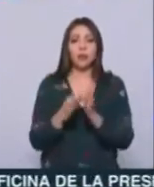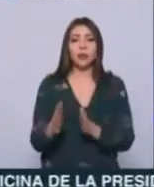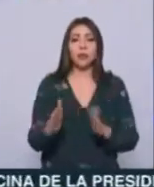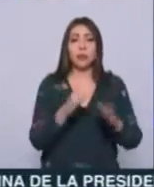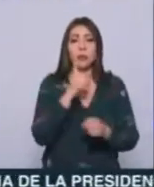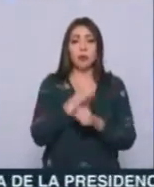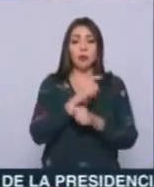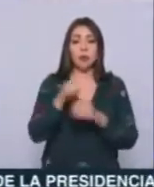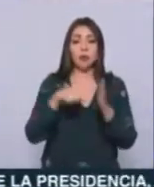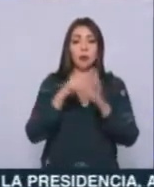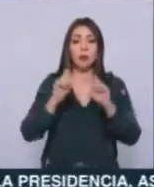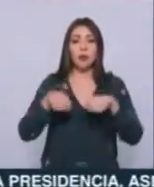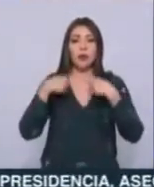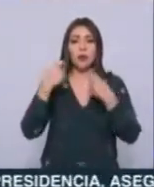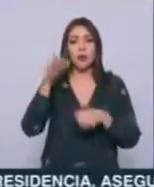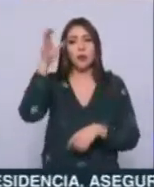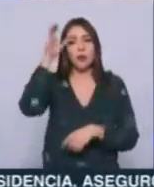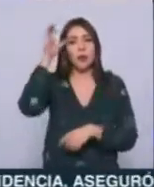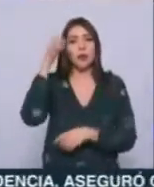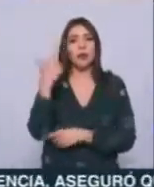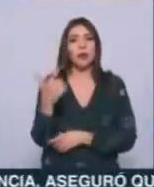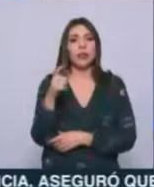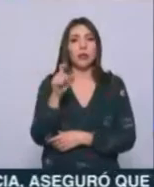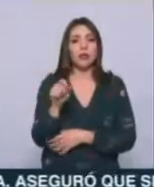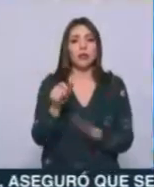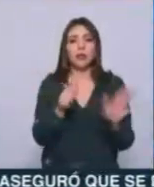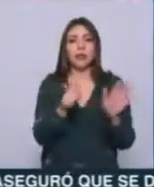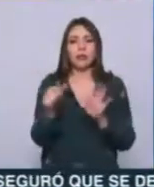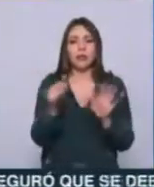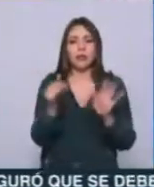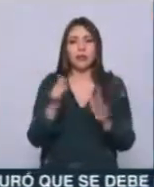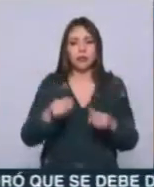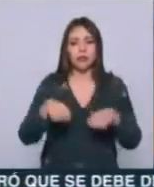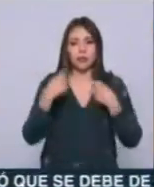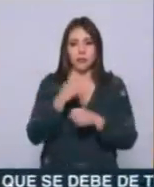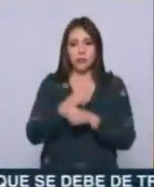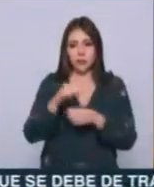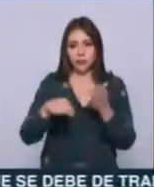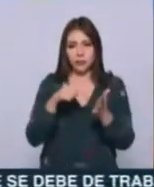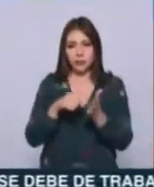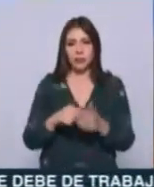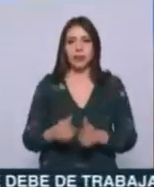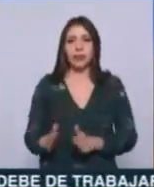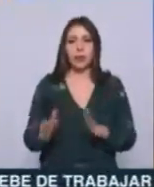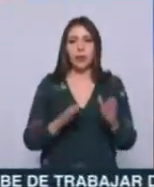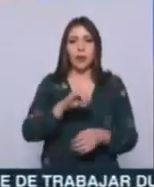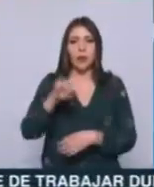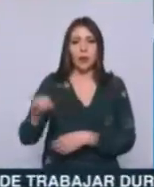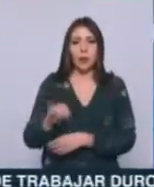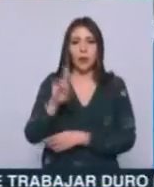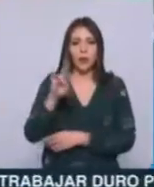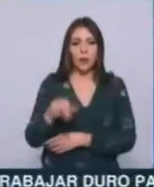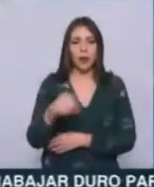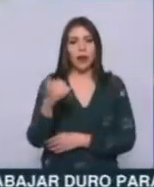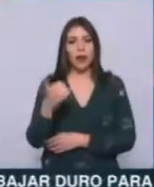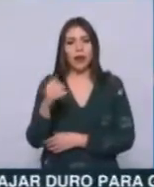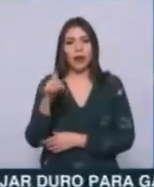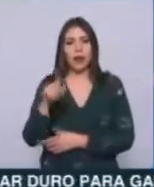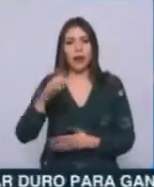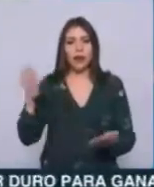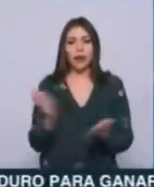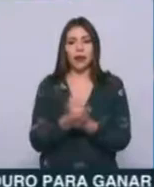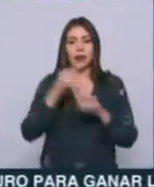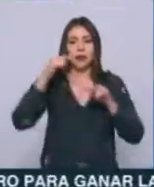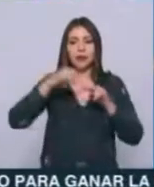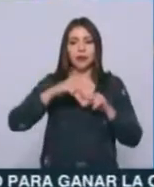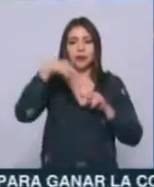la representante de Corea con 7.700 unidades. Juan Celaya y Yael Castillo ganaron la prueba de trampolín 3